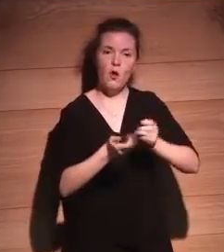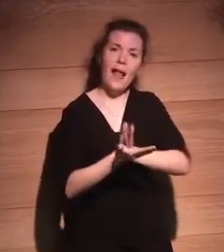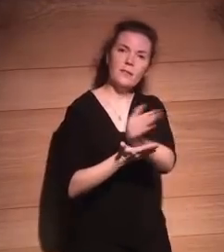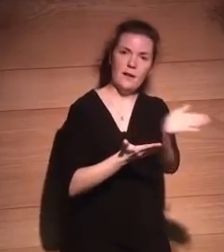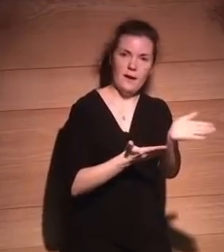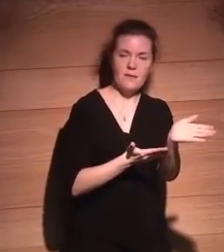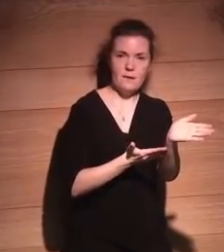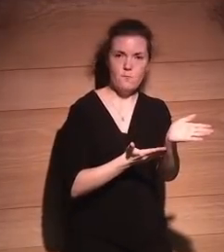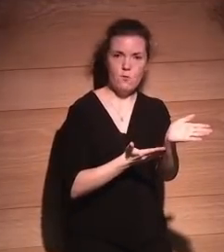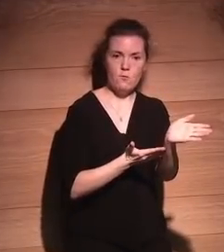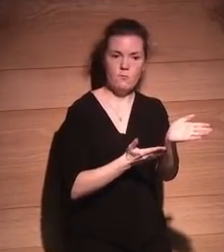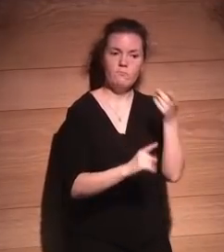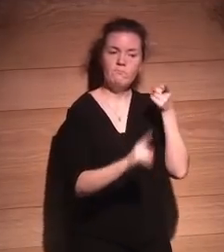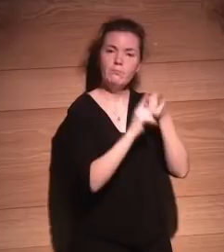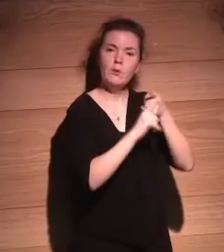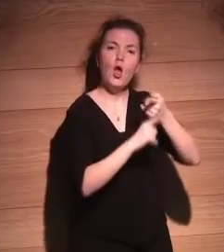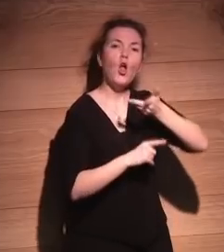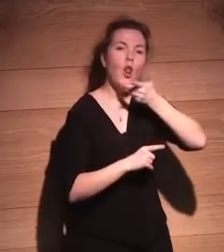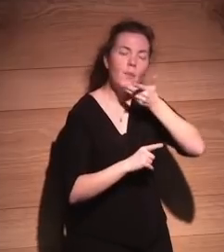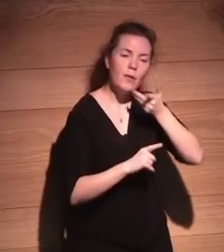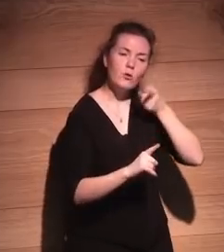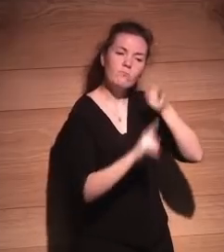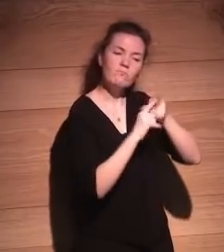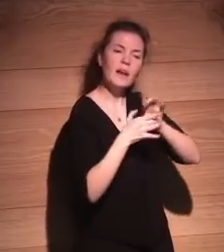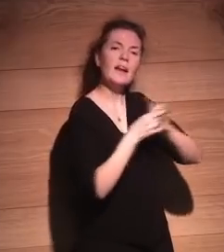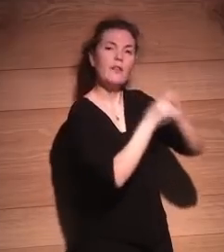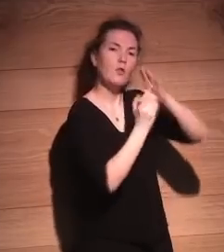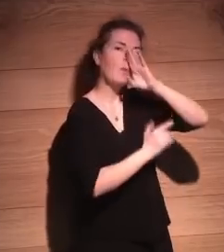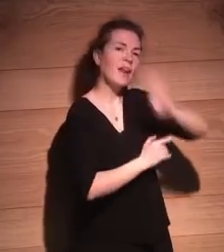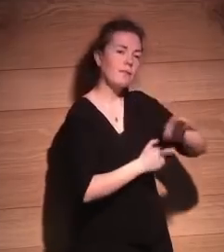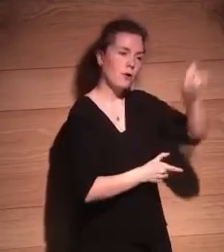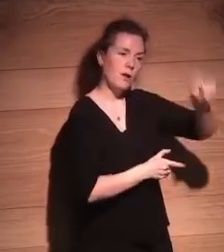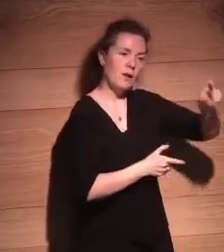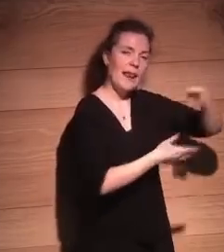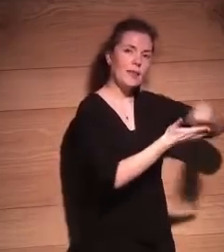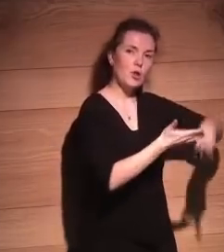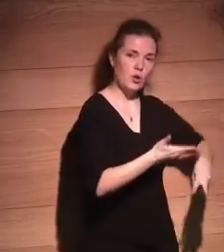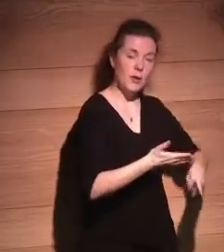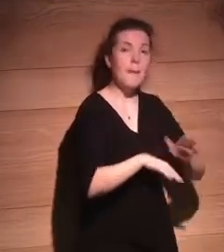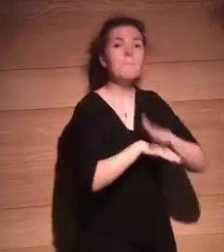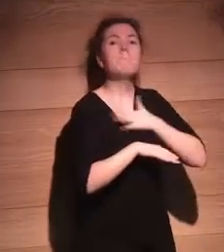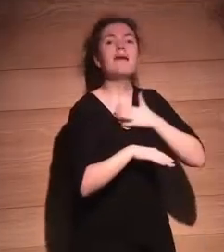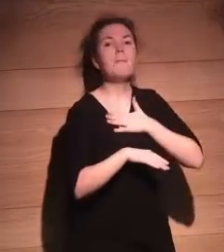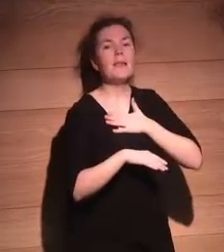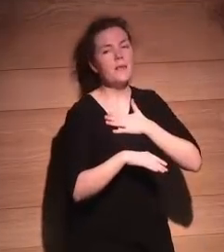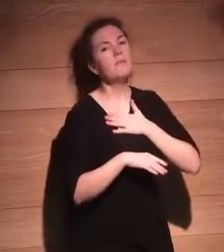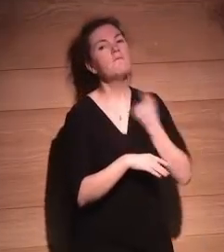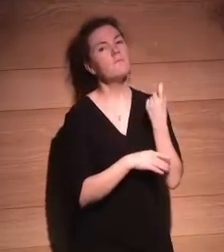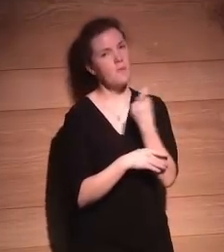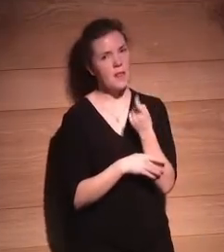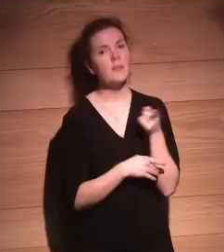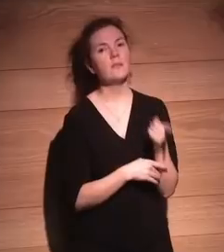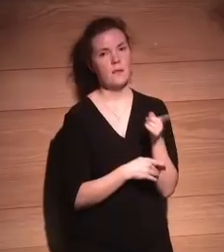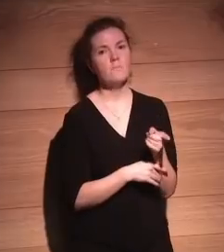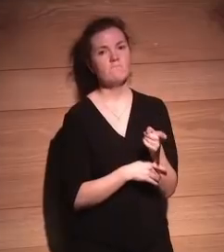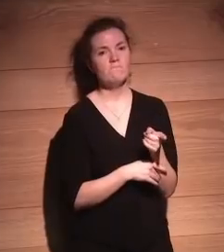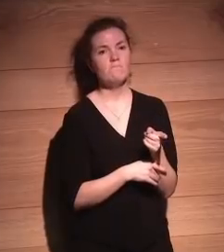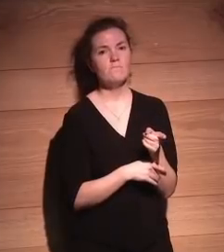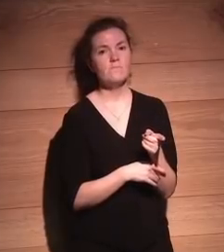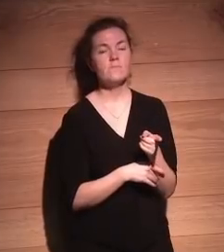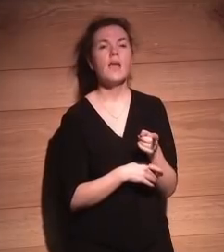alternativo basado en el conocimiento y en la relación directa con el lector. Para mí es la gran asignatura pendiente. Con